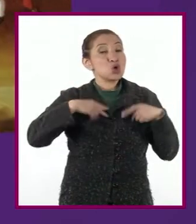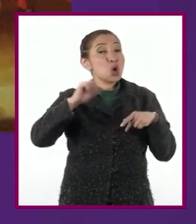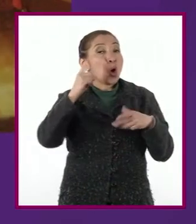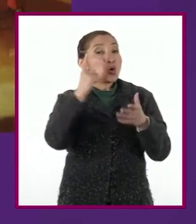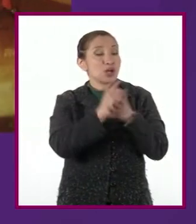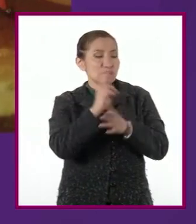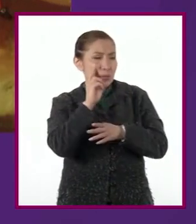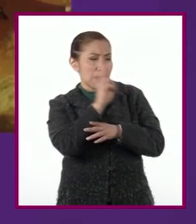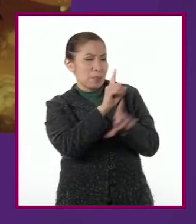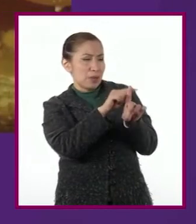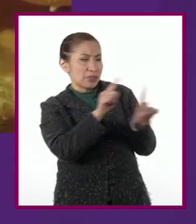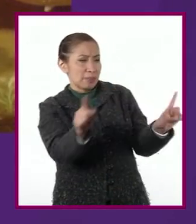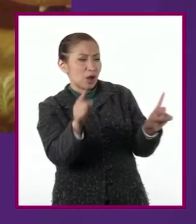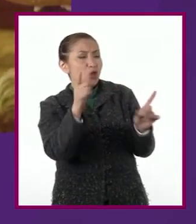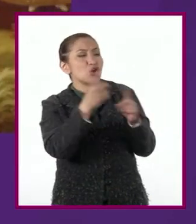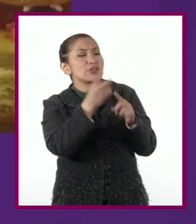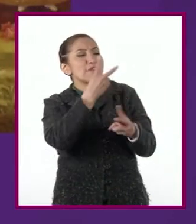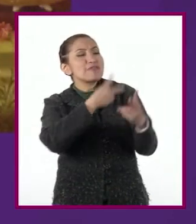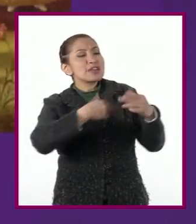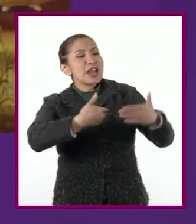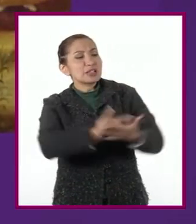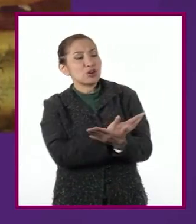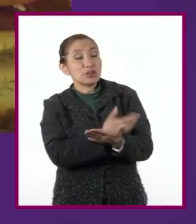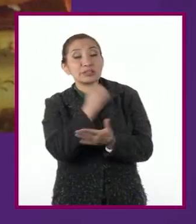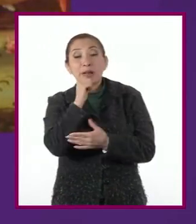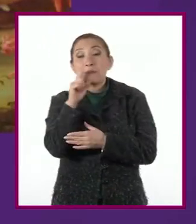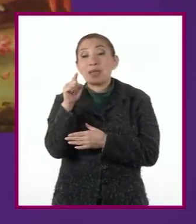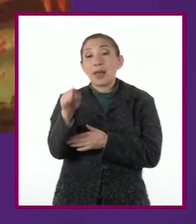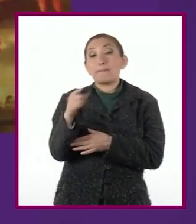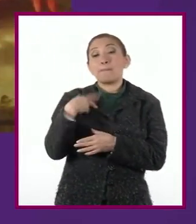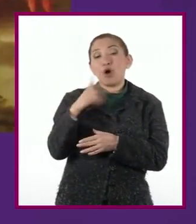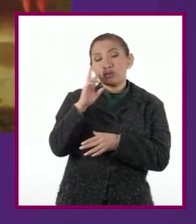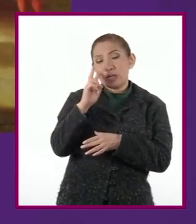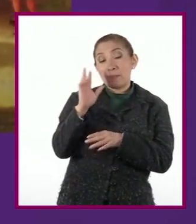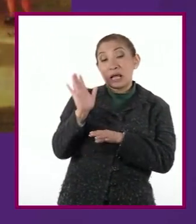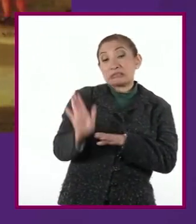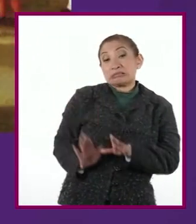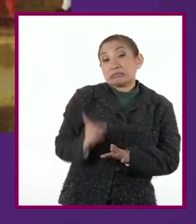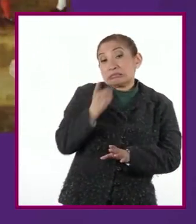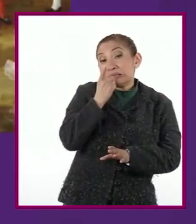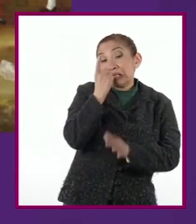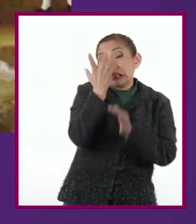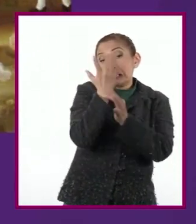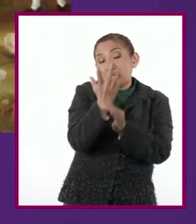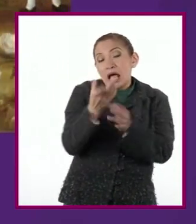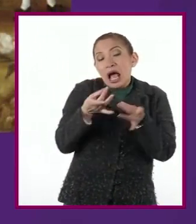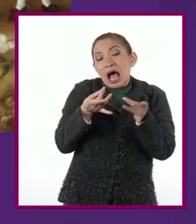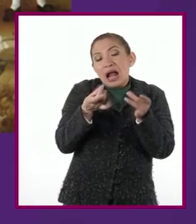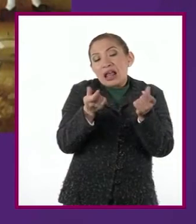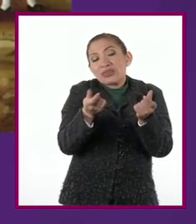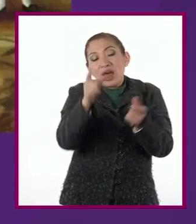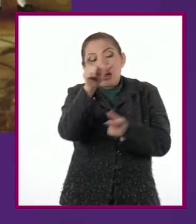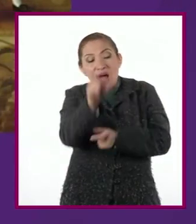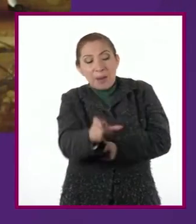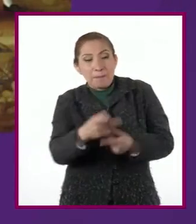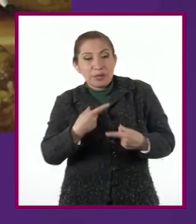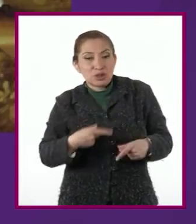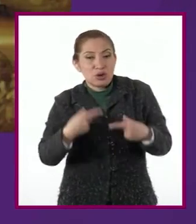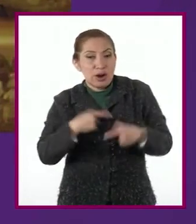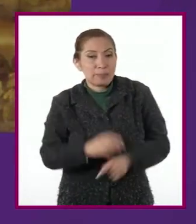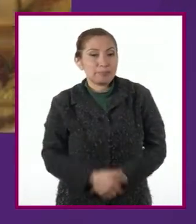solo se diferenció por su origen étnico, sino también por lo que se consideraba la calidad de una